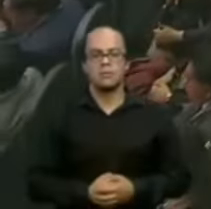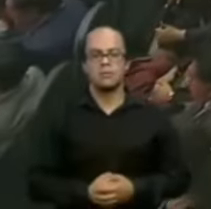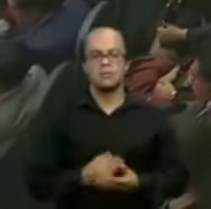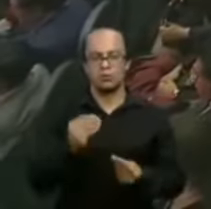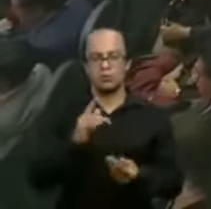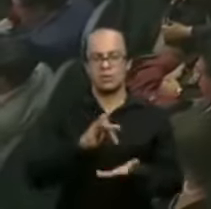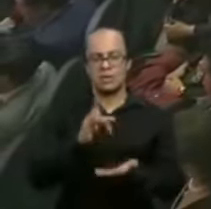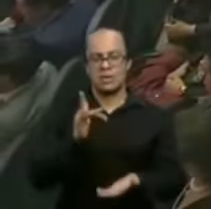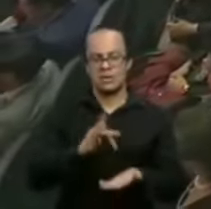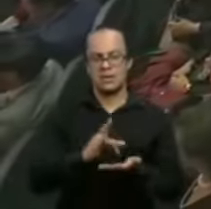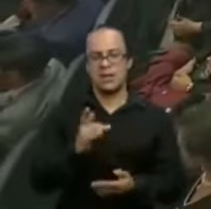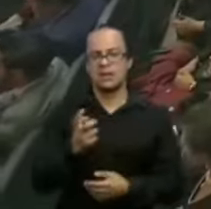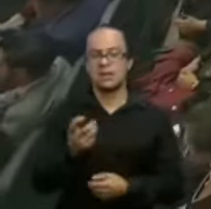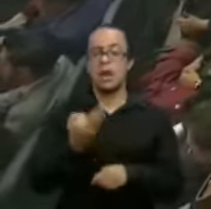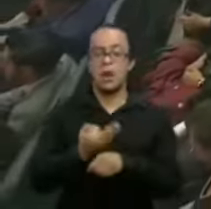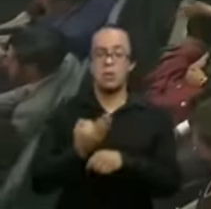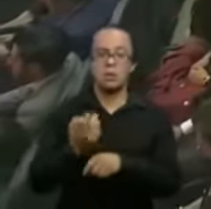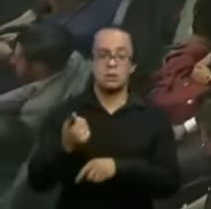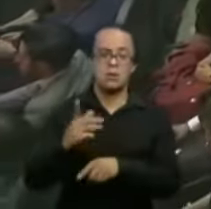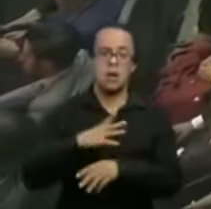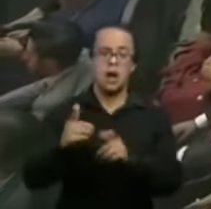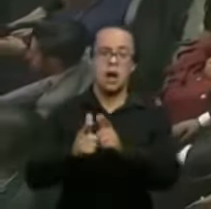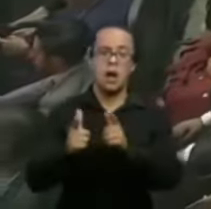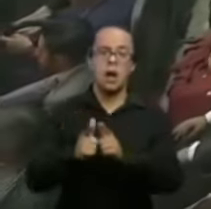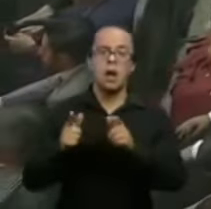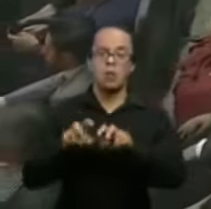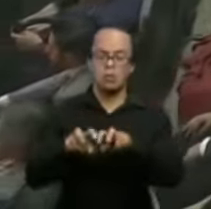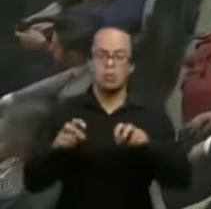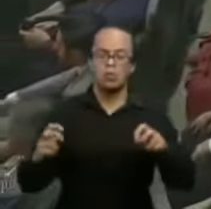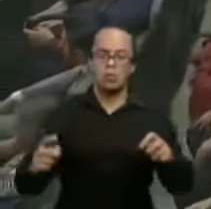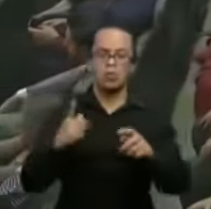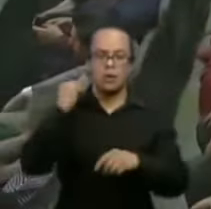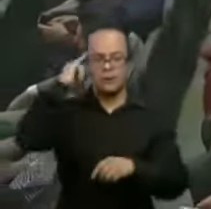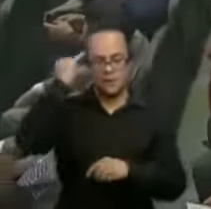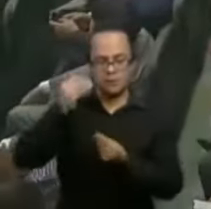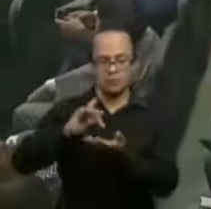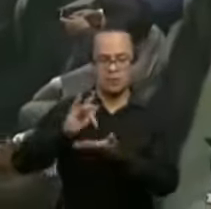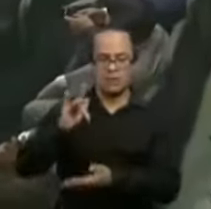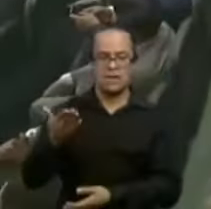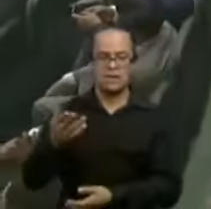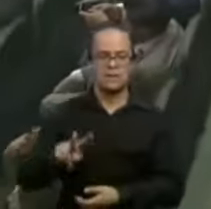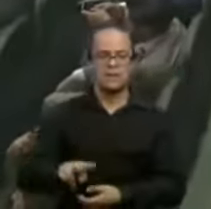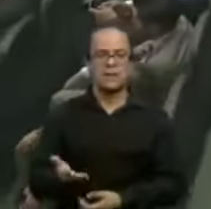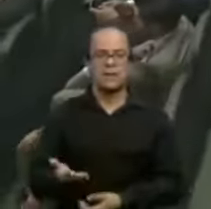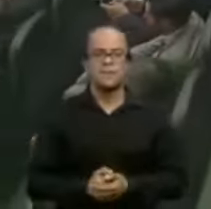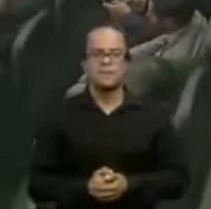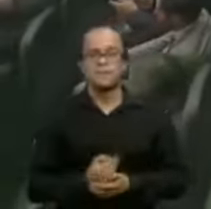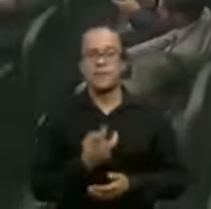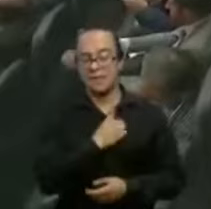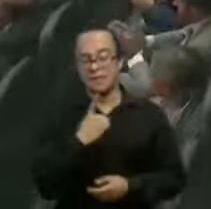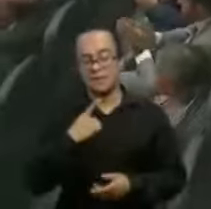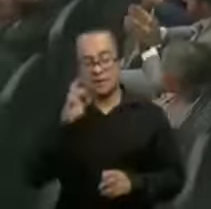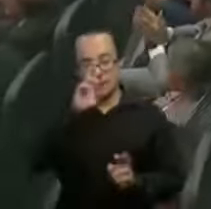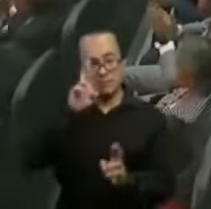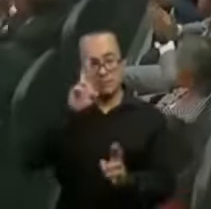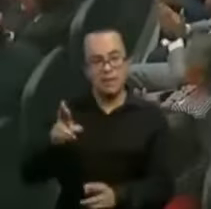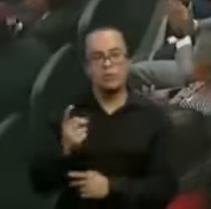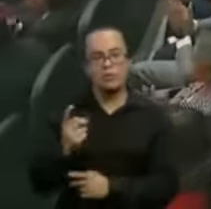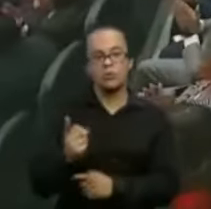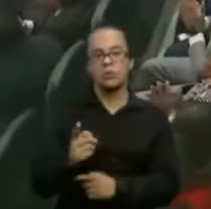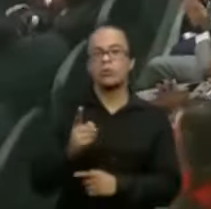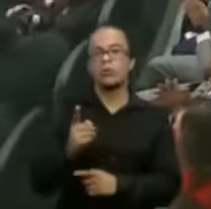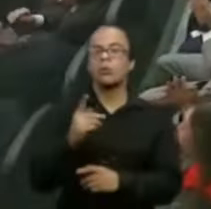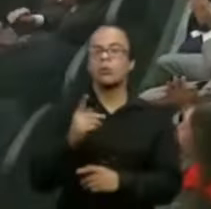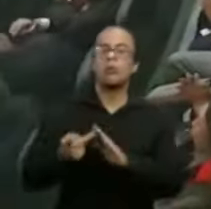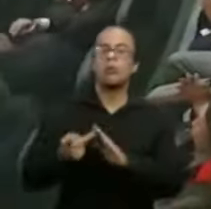Gracias, muchas gracias, y aquí están presentes. Muchas gracias. Debemos de respetarlos,